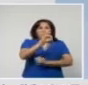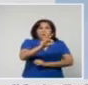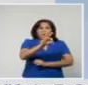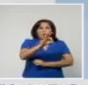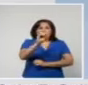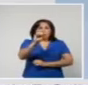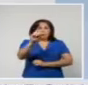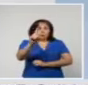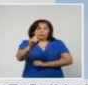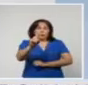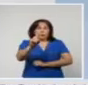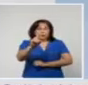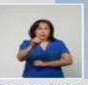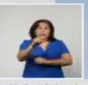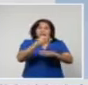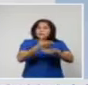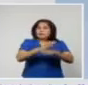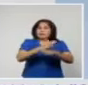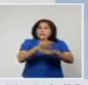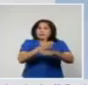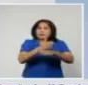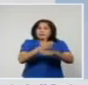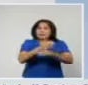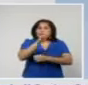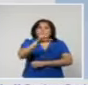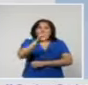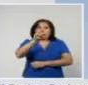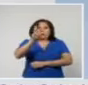9.857.801, que representa el